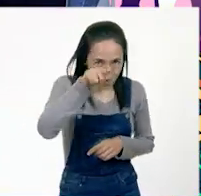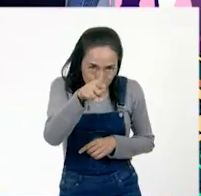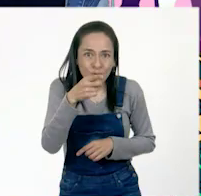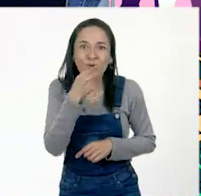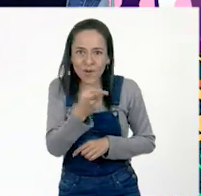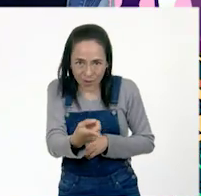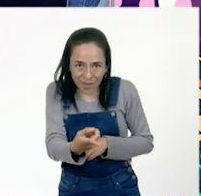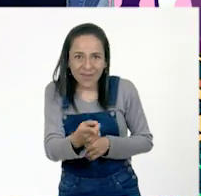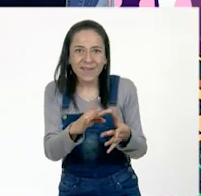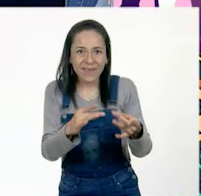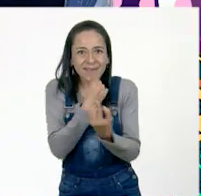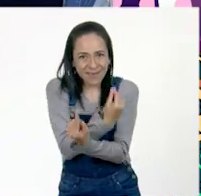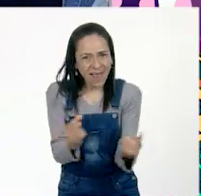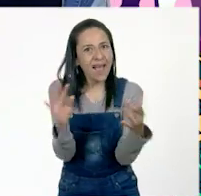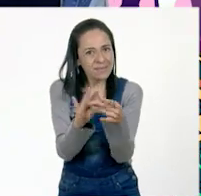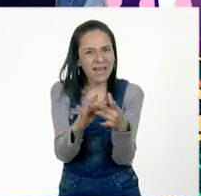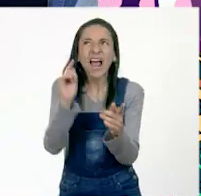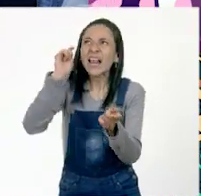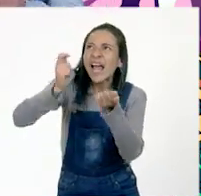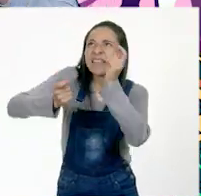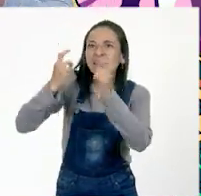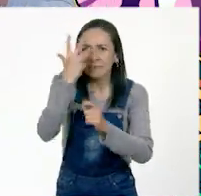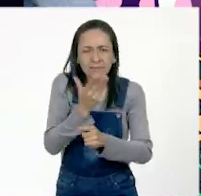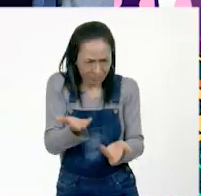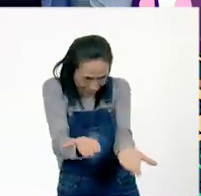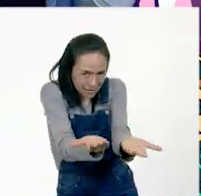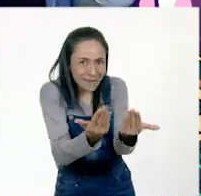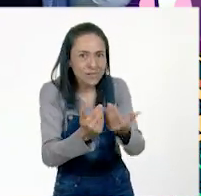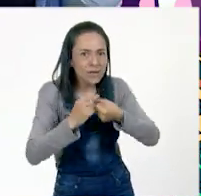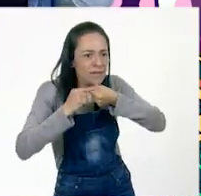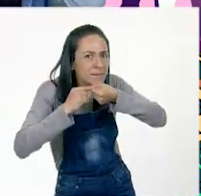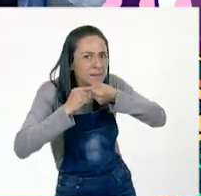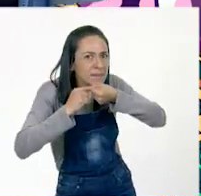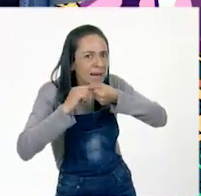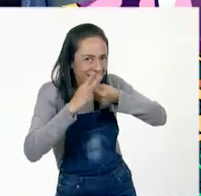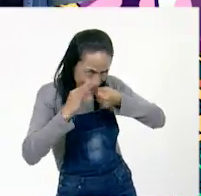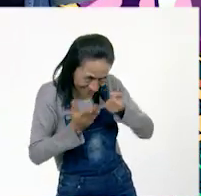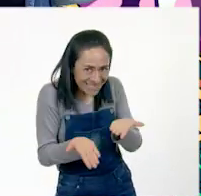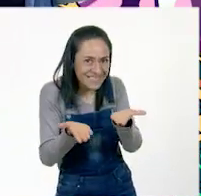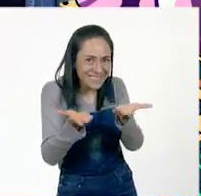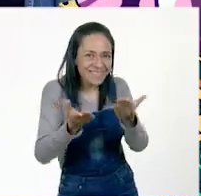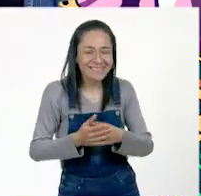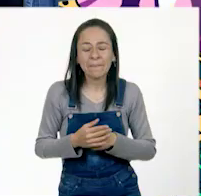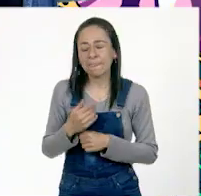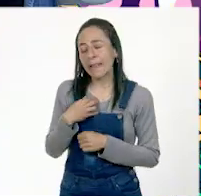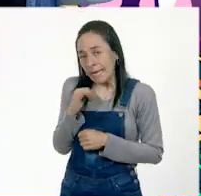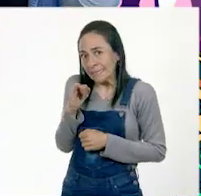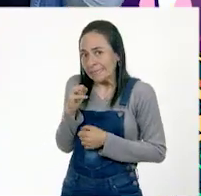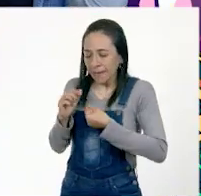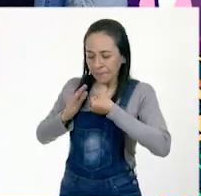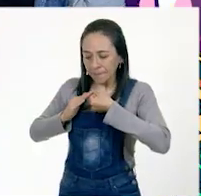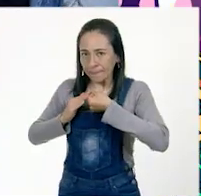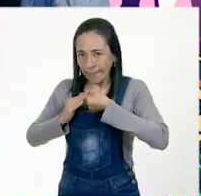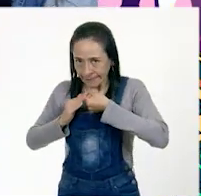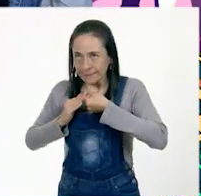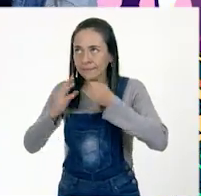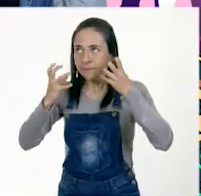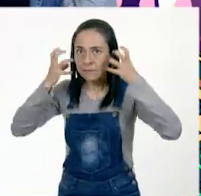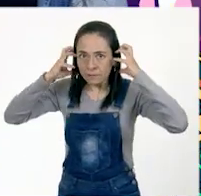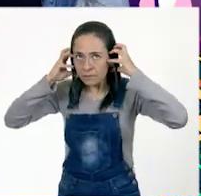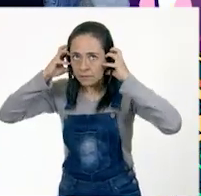vamos! ¡Ajusta tu micrófono! Sí, sí, muy bien, también mis audífonos. ¡Ah!